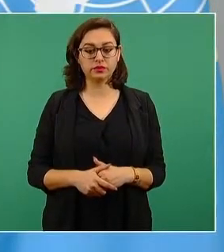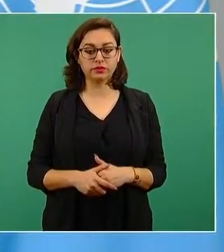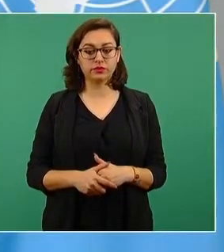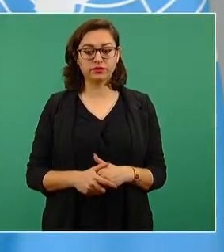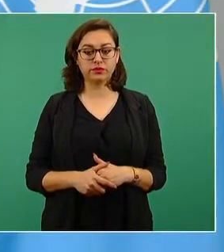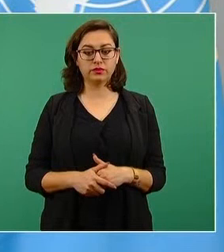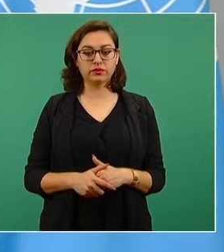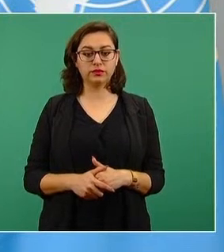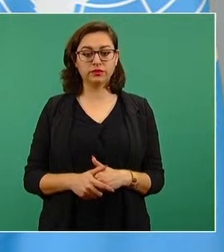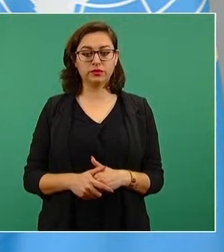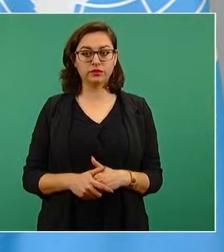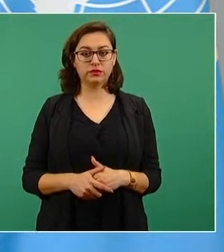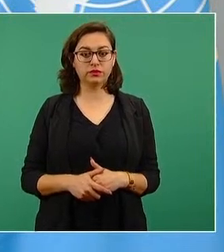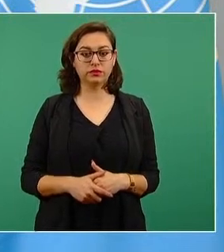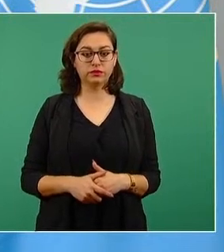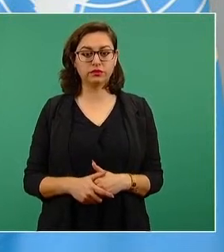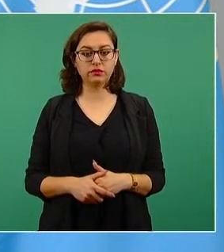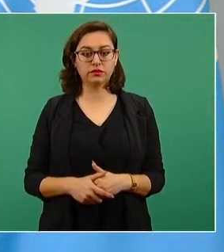veces resulte